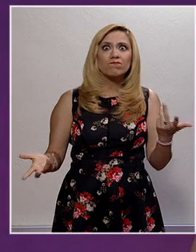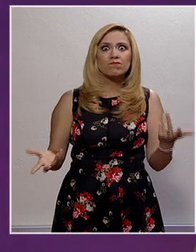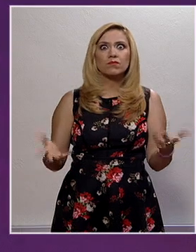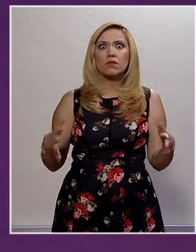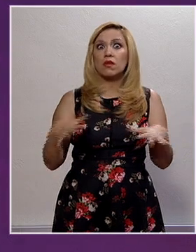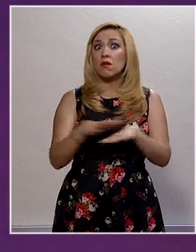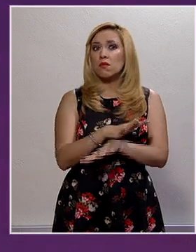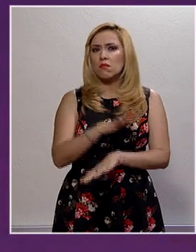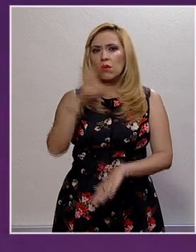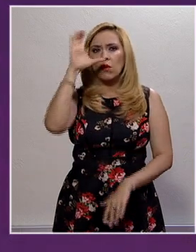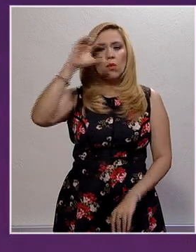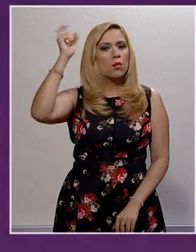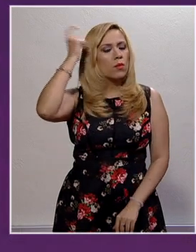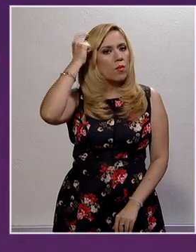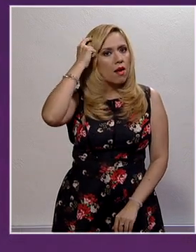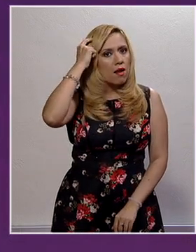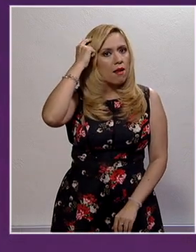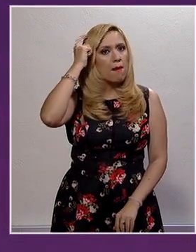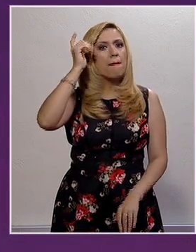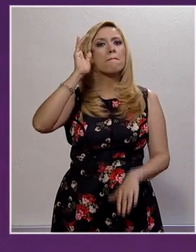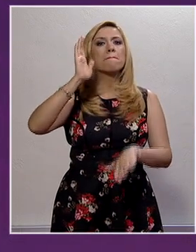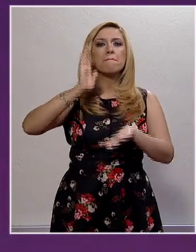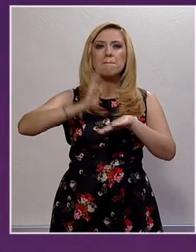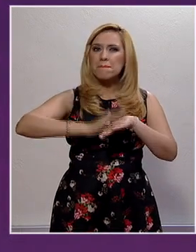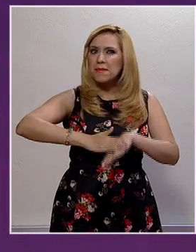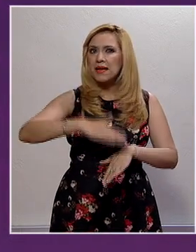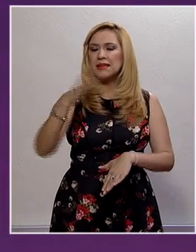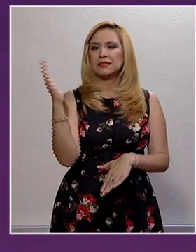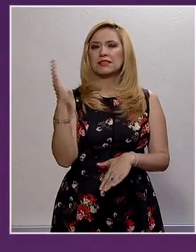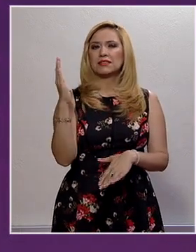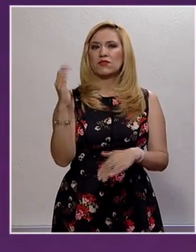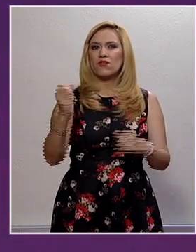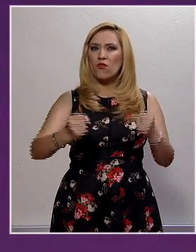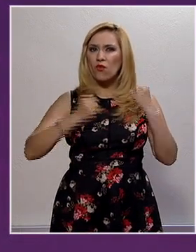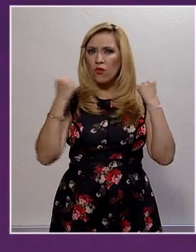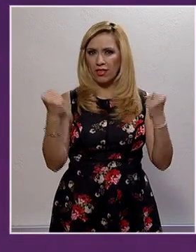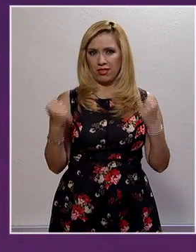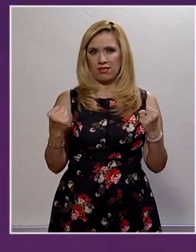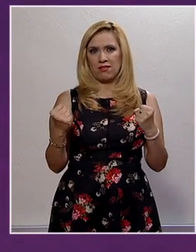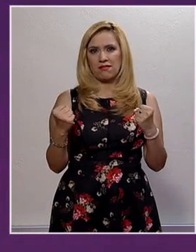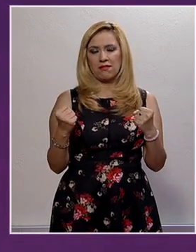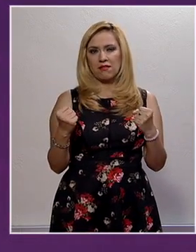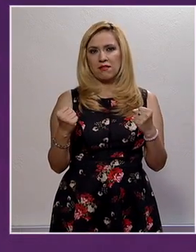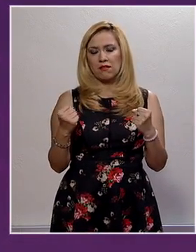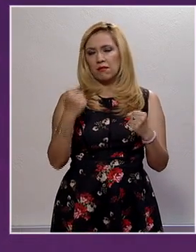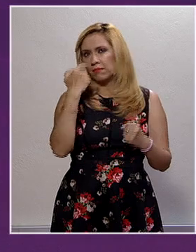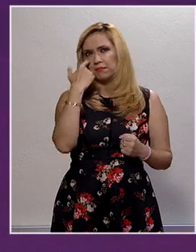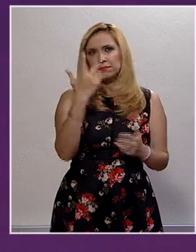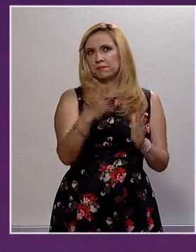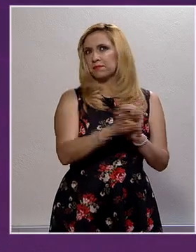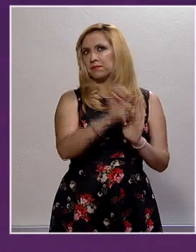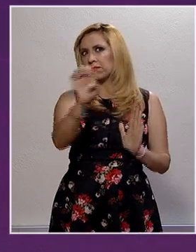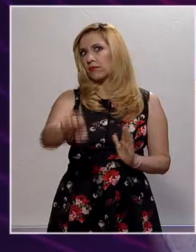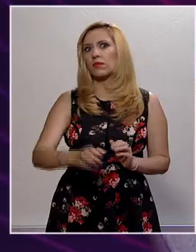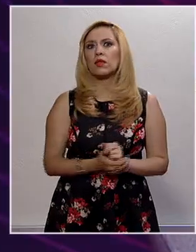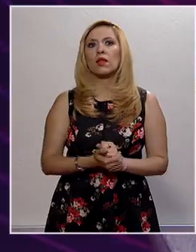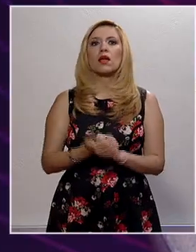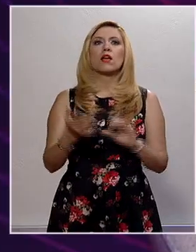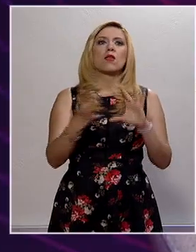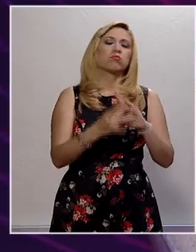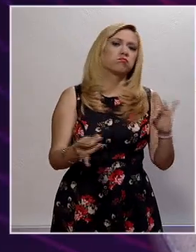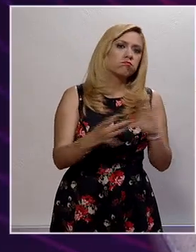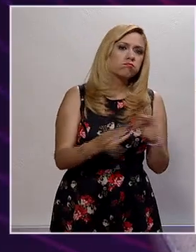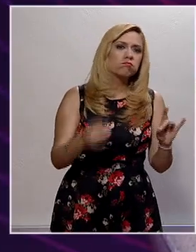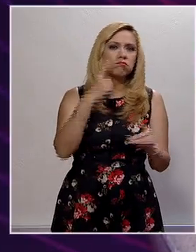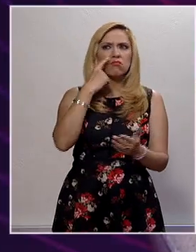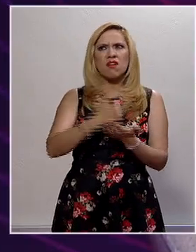un cambio cultural más fuerte. Es decir, podemos hablar de las cosas más